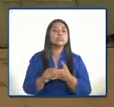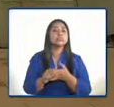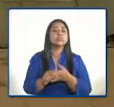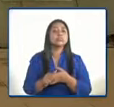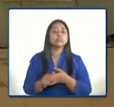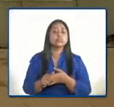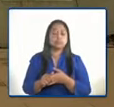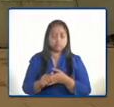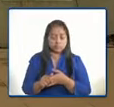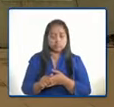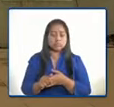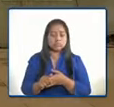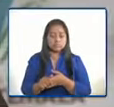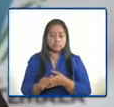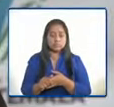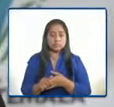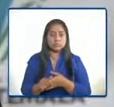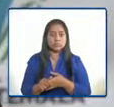Bueno,